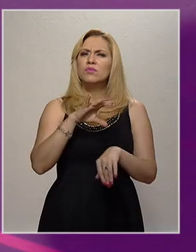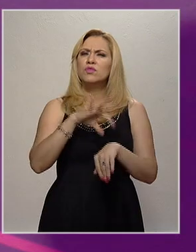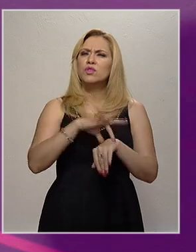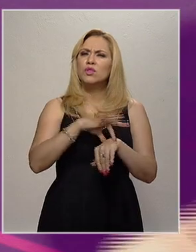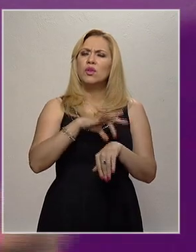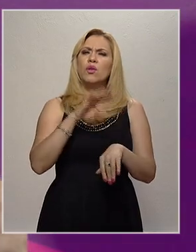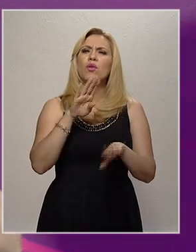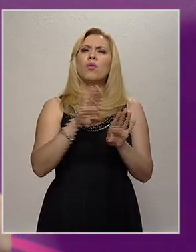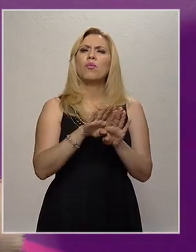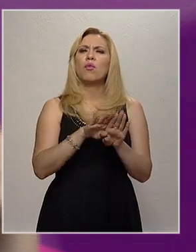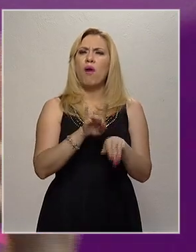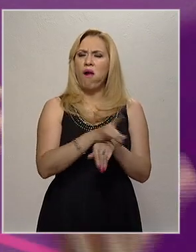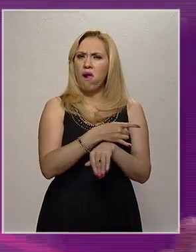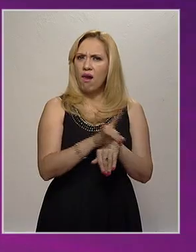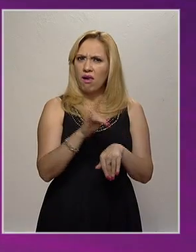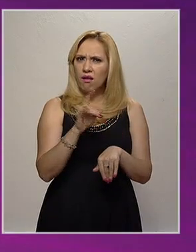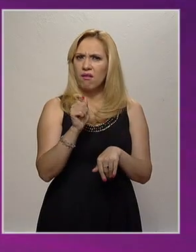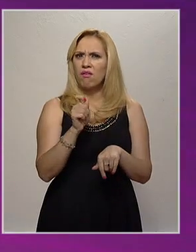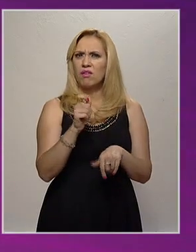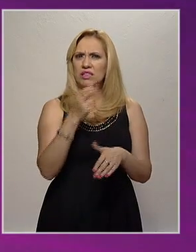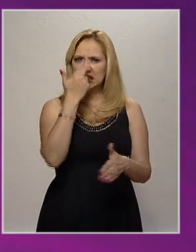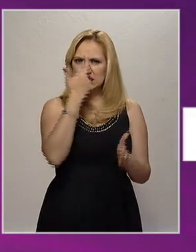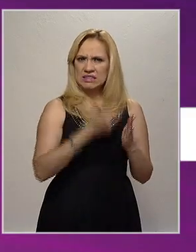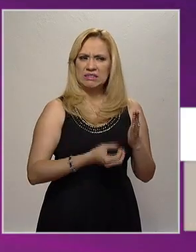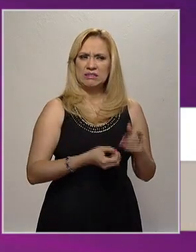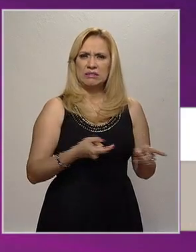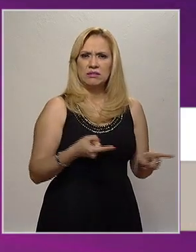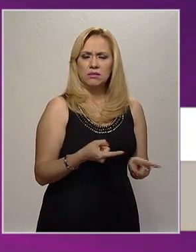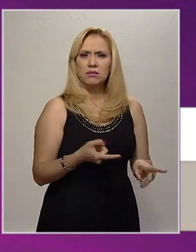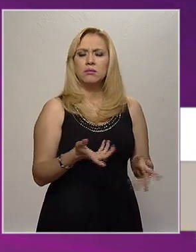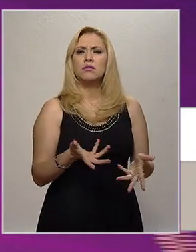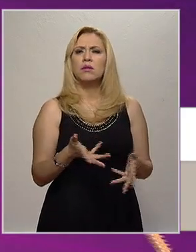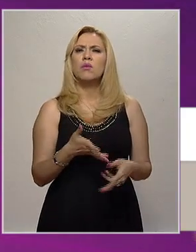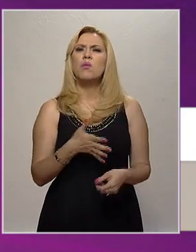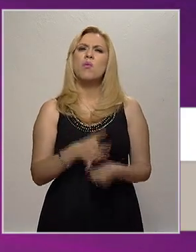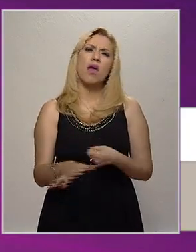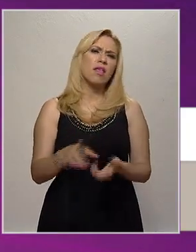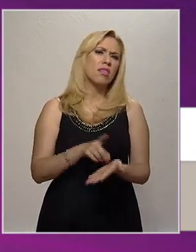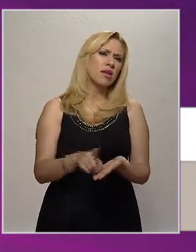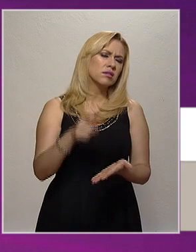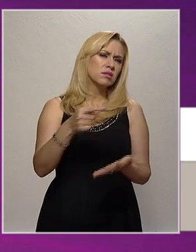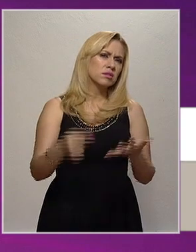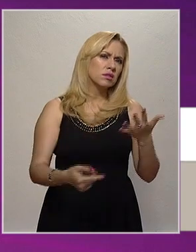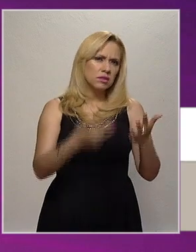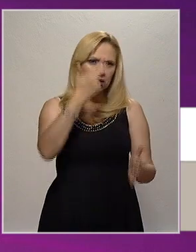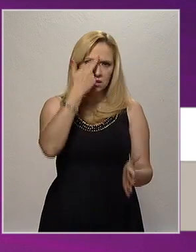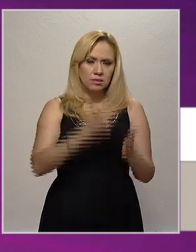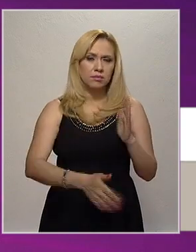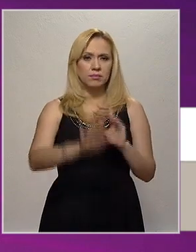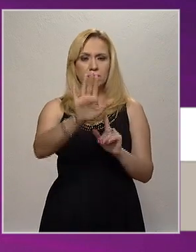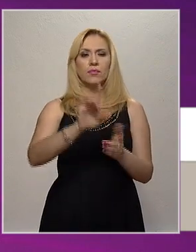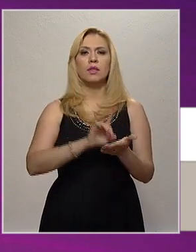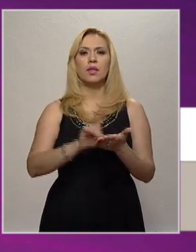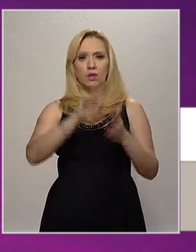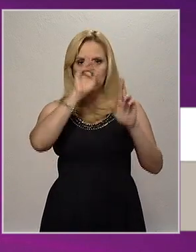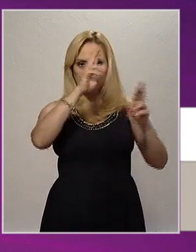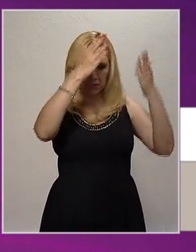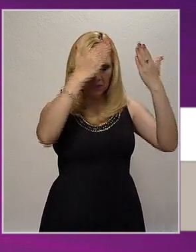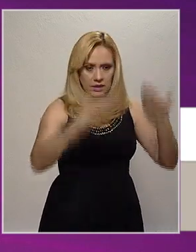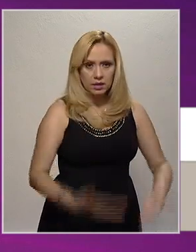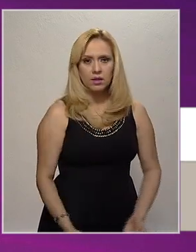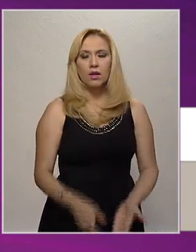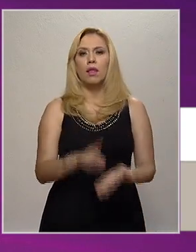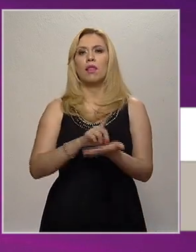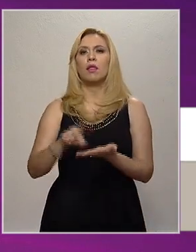violencia obstétrica. Se señala también cuáles derechos pueden ser violados por este tipo de prácticas. Por ejemplo, el derecho a la integridad, el derecho a los